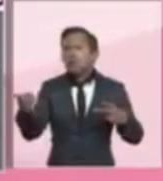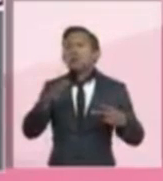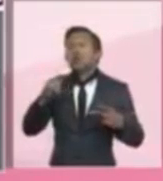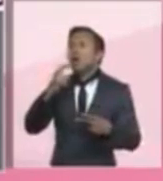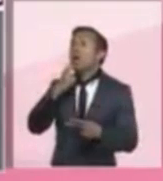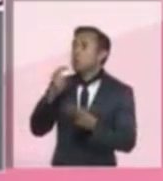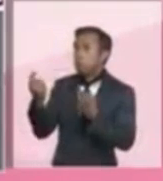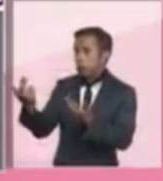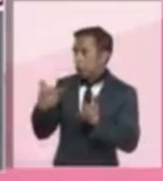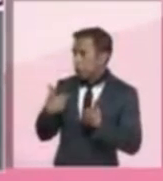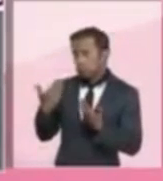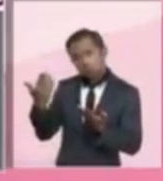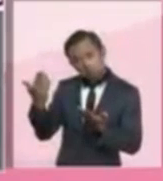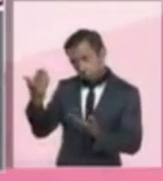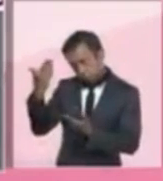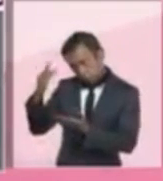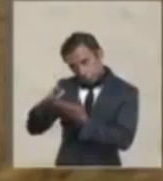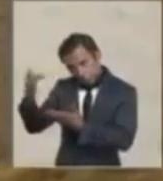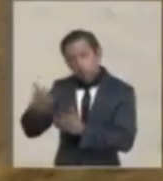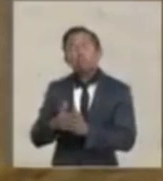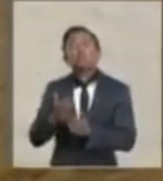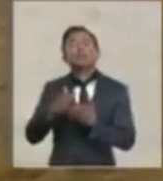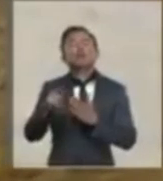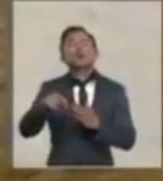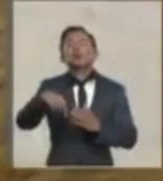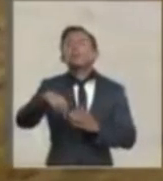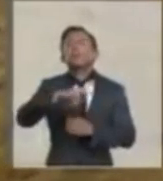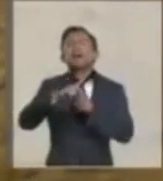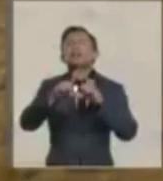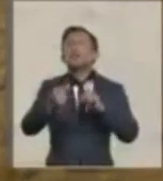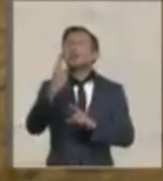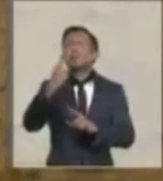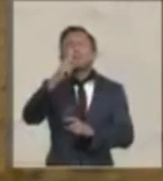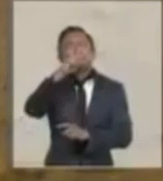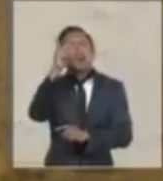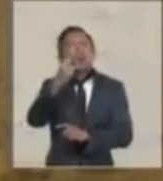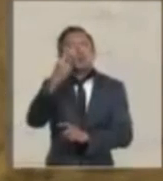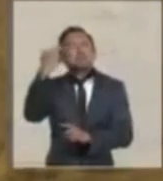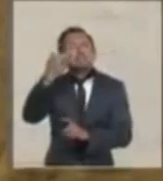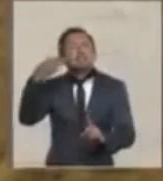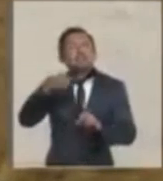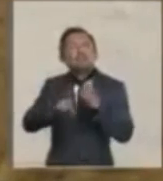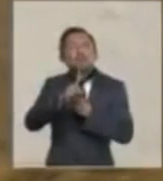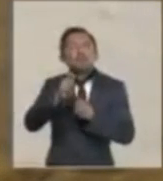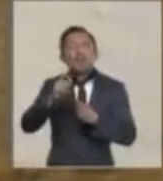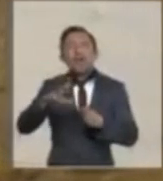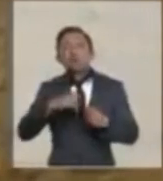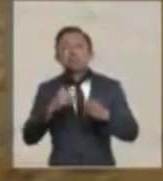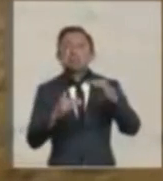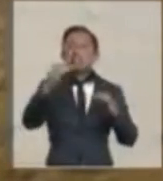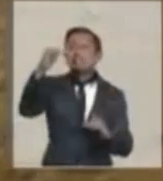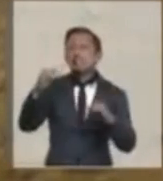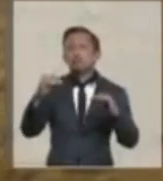problema profundo del país es la desigualdad. Y lo que necesitamos es un gobierno a la medida de cada quien. Un gobierno que trabaje con